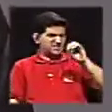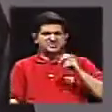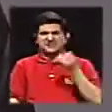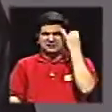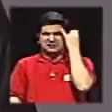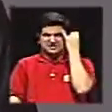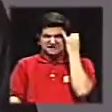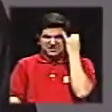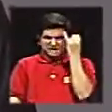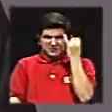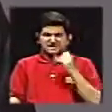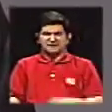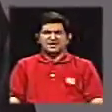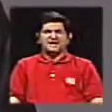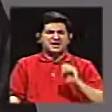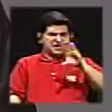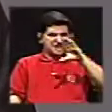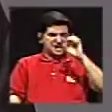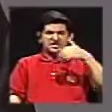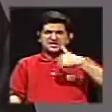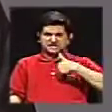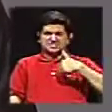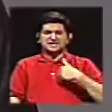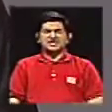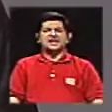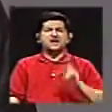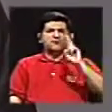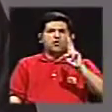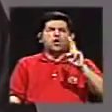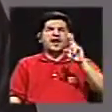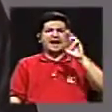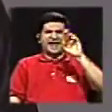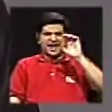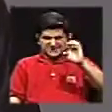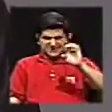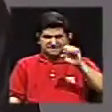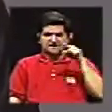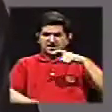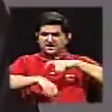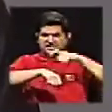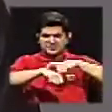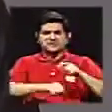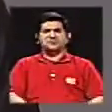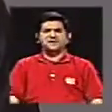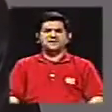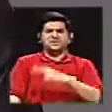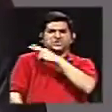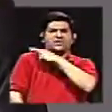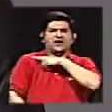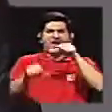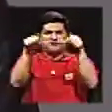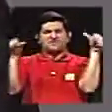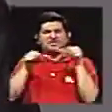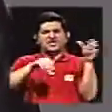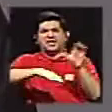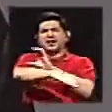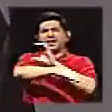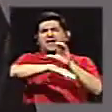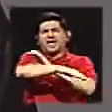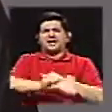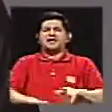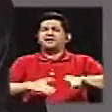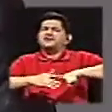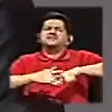ICE se manejaba por parte de don Roger Echeverría, en ese momento jefe del área de cómputo, muy